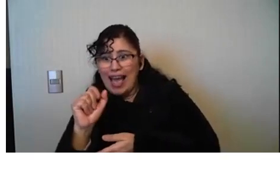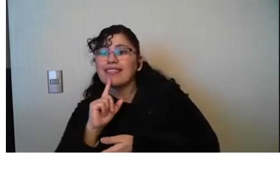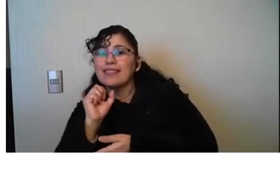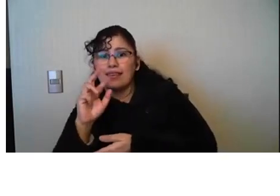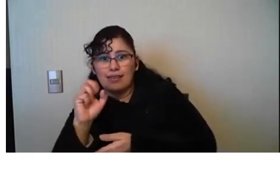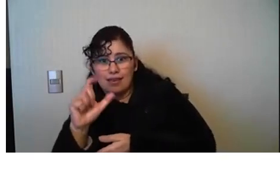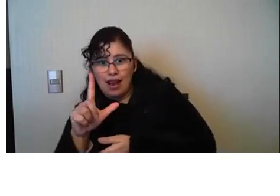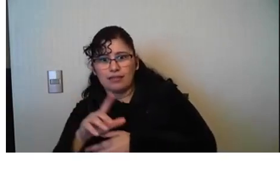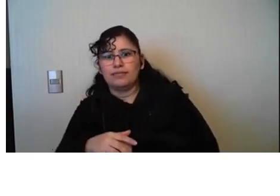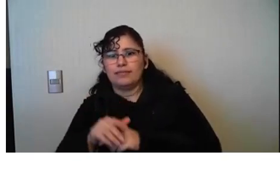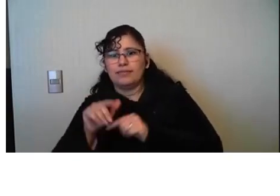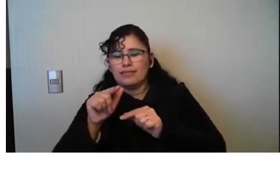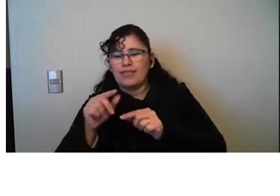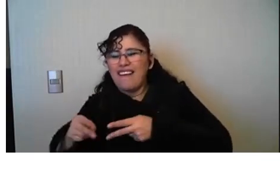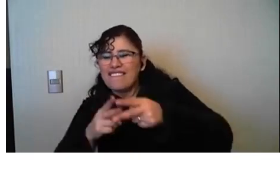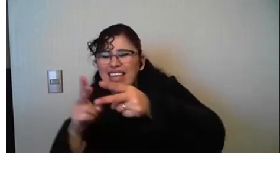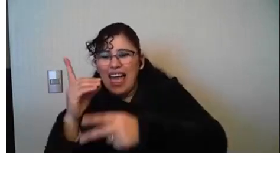colateral, sería la vía